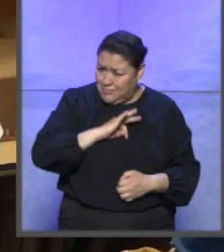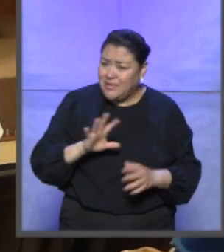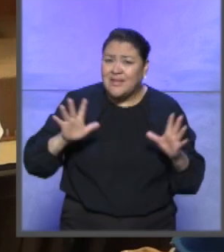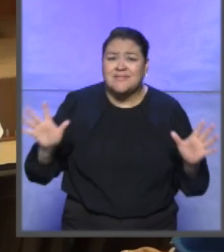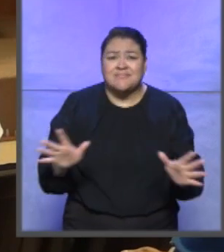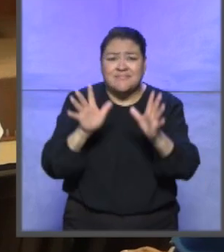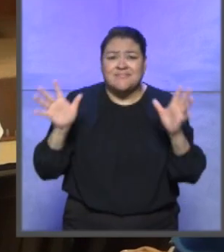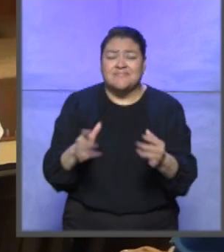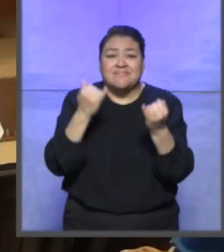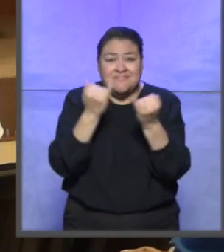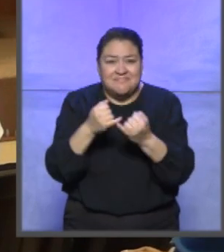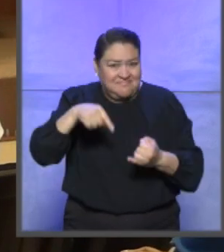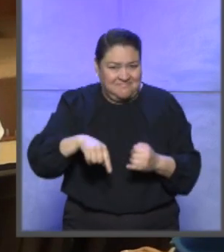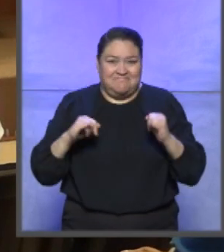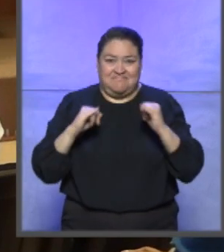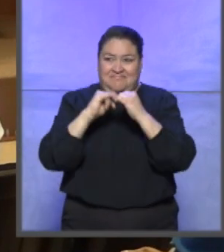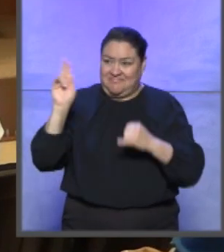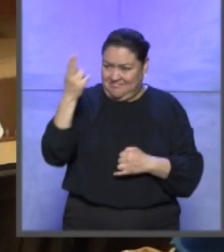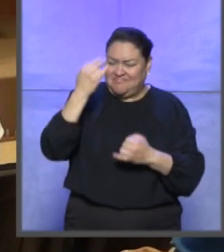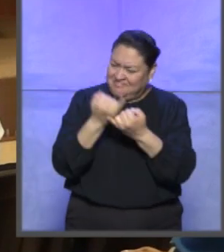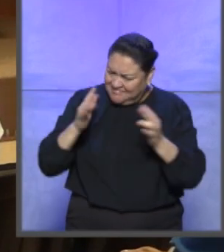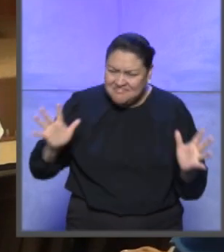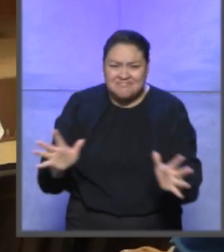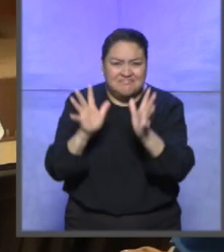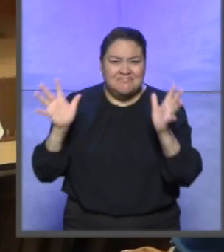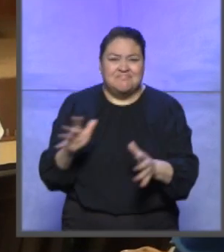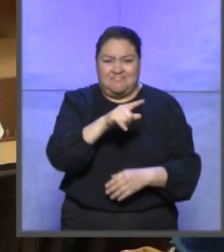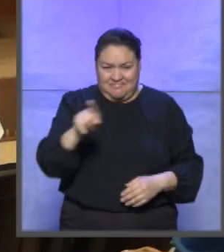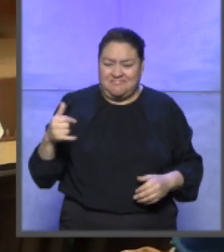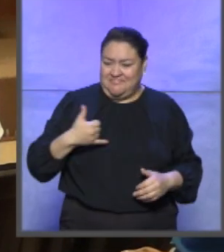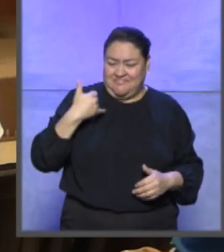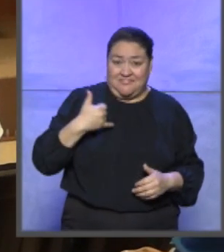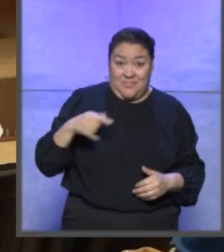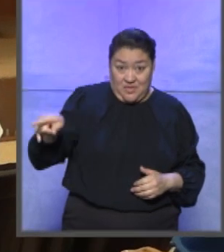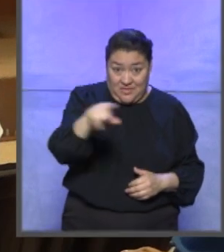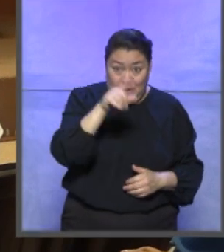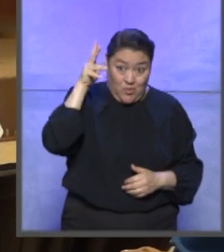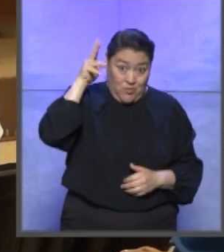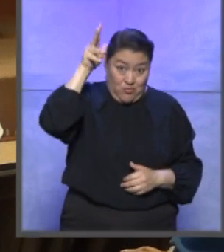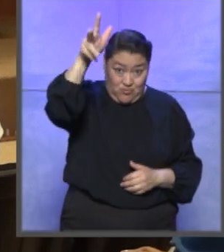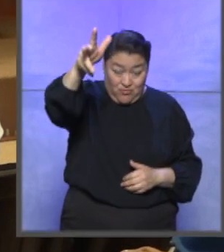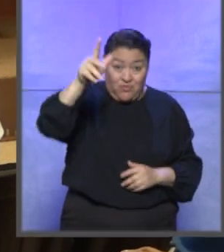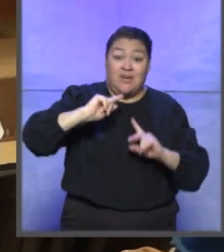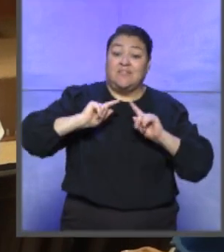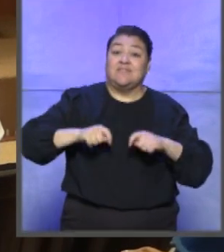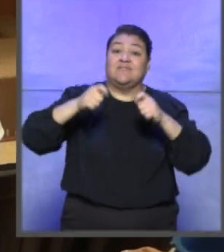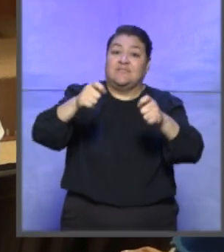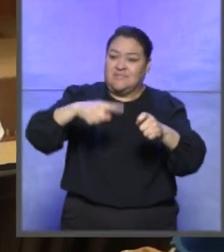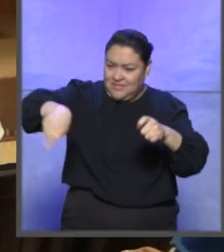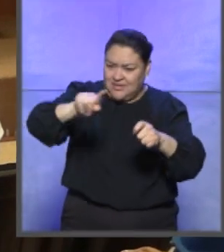municipalidad y, por supuesto, de nuestros institutos universitarios. Ustedes son la semilla que debemos